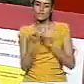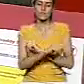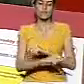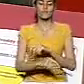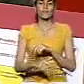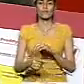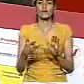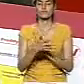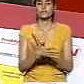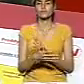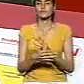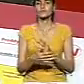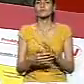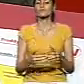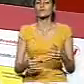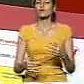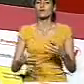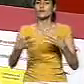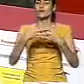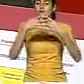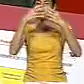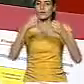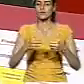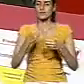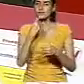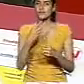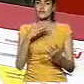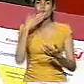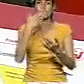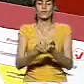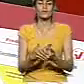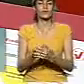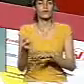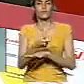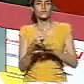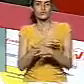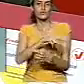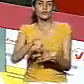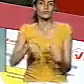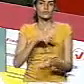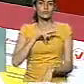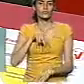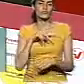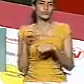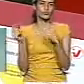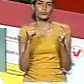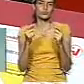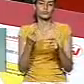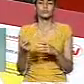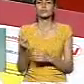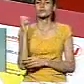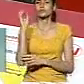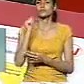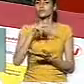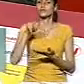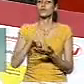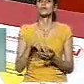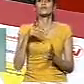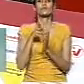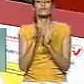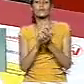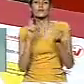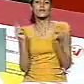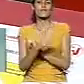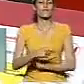Código Penitenciario, que es producto de una propuesta del gobierno revolucionario y lo estamos debatiendo en la Asamblea Nacional. La